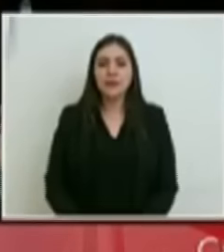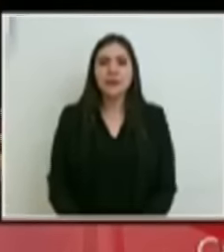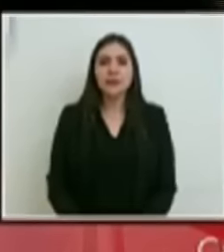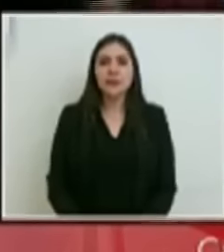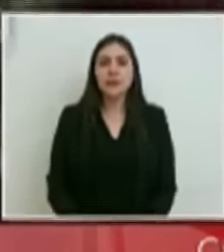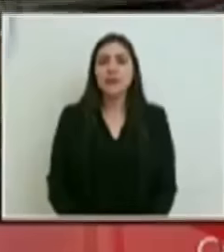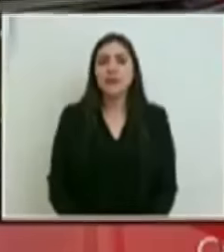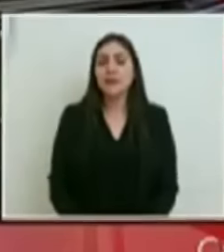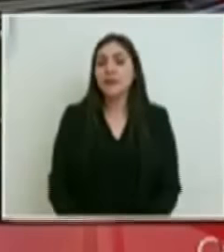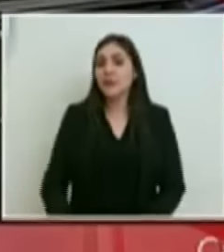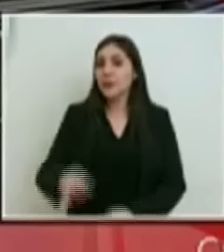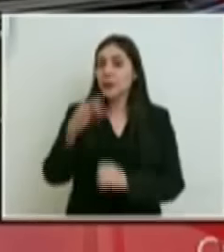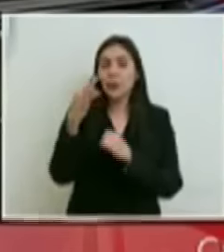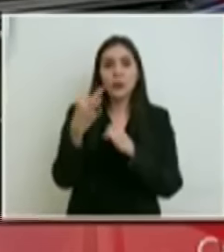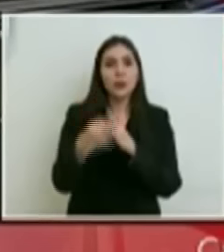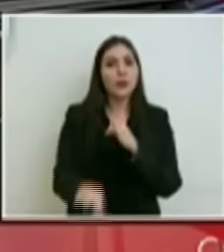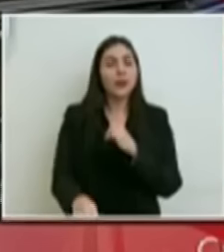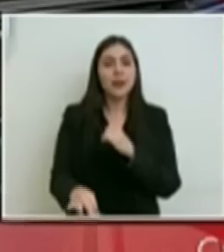Y termino.